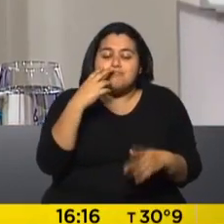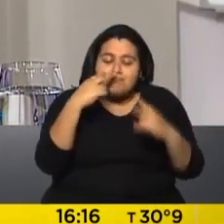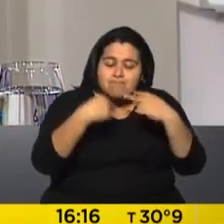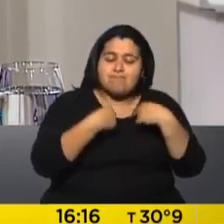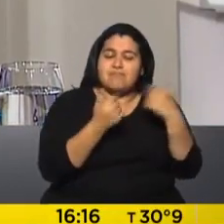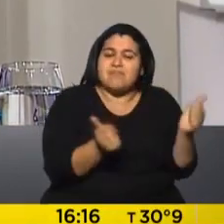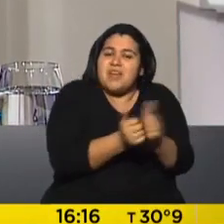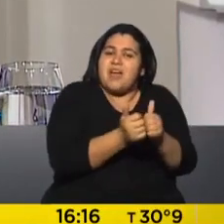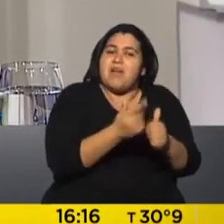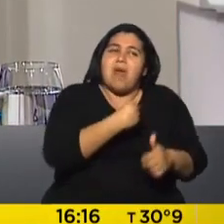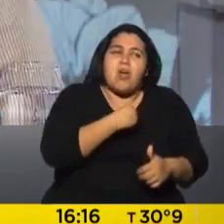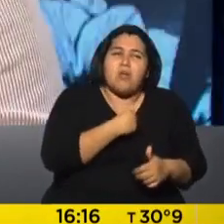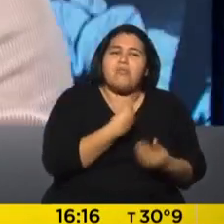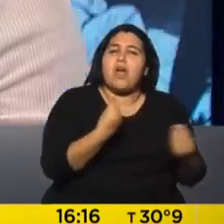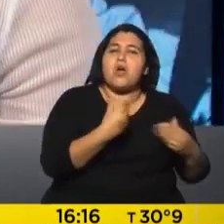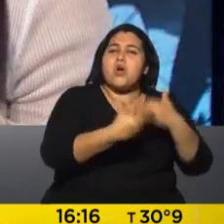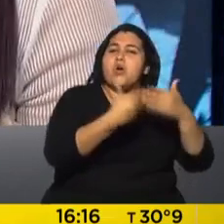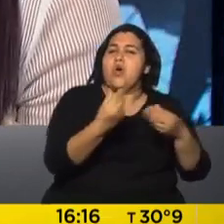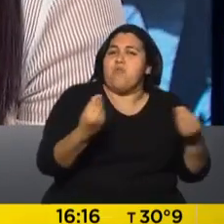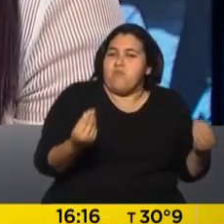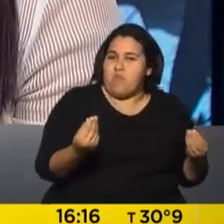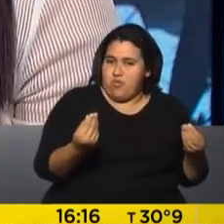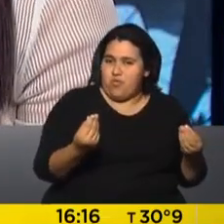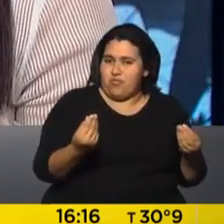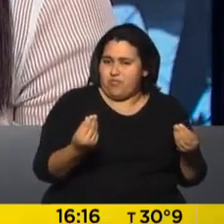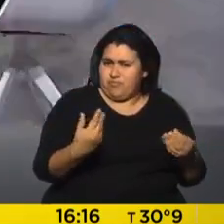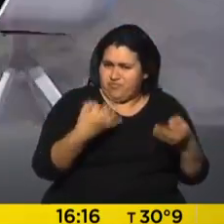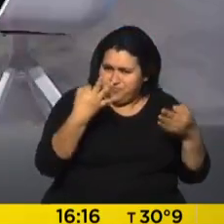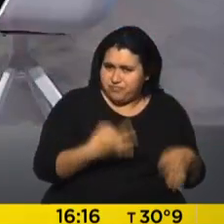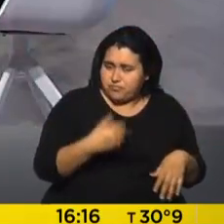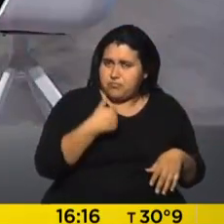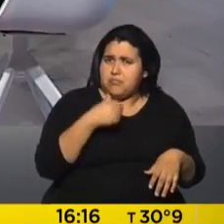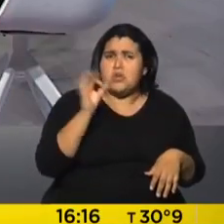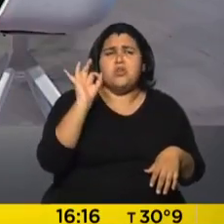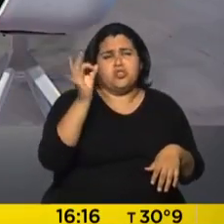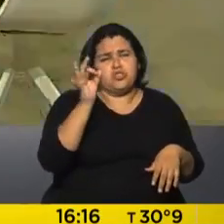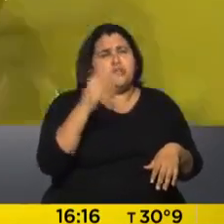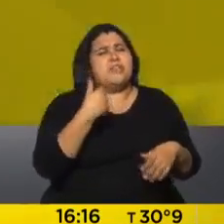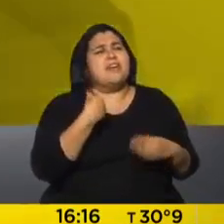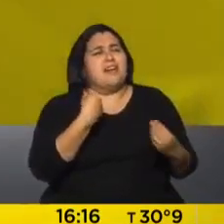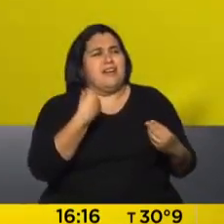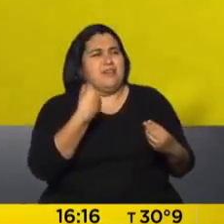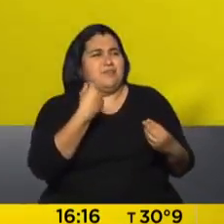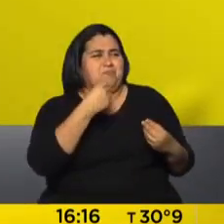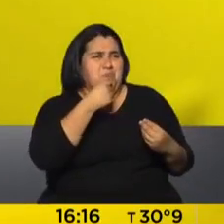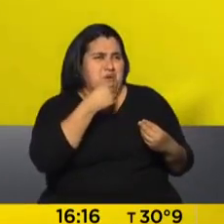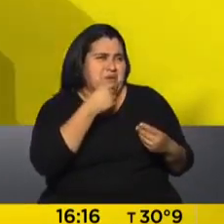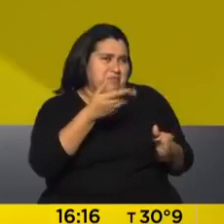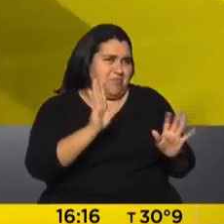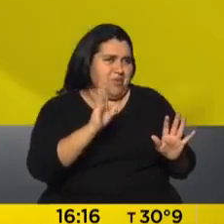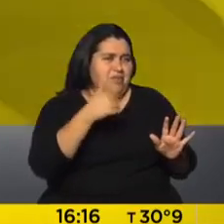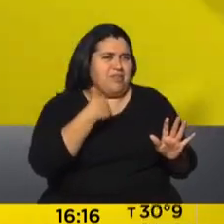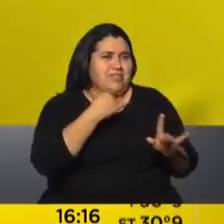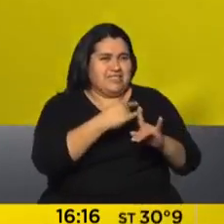pareja? Para volver a abrirte. Sí, en realidad lo que me pasó a mí es que yo sabía, lo más claro que yo tenía dentro de toda esa